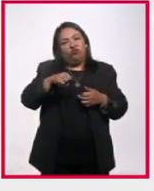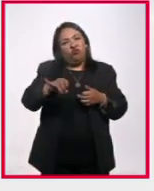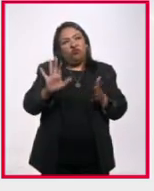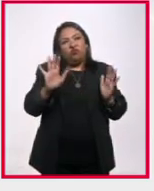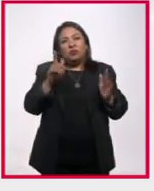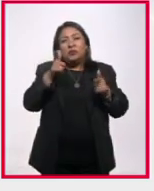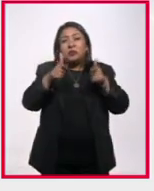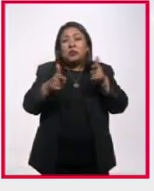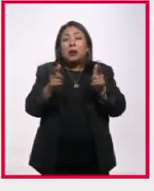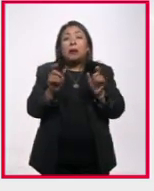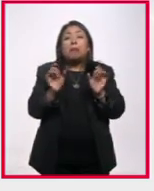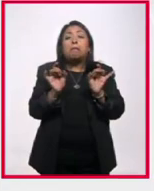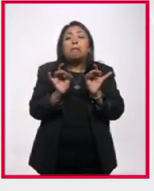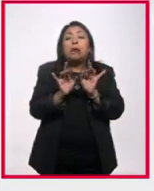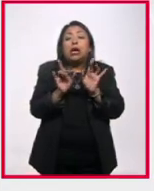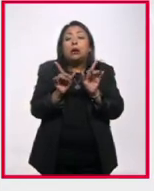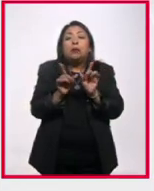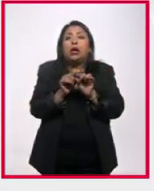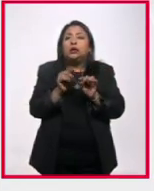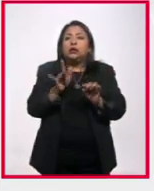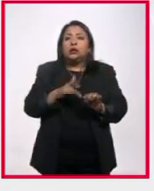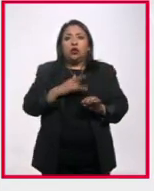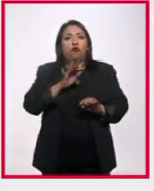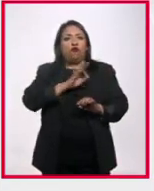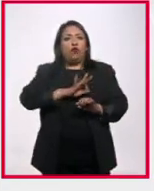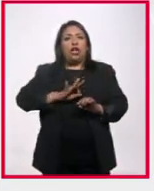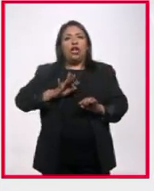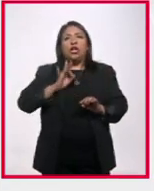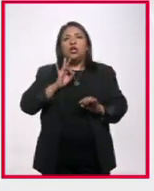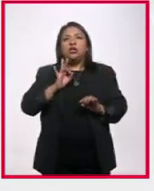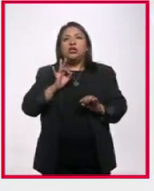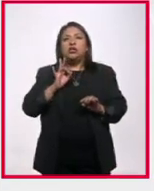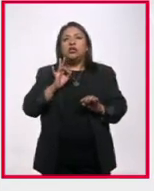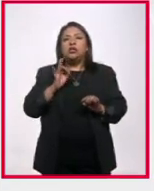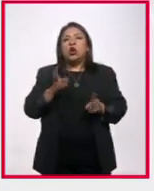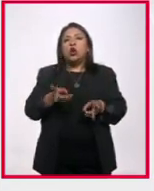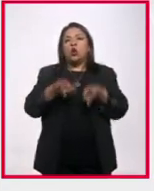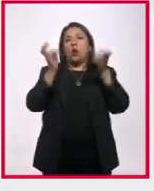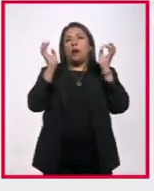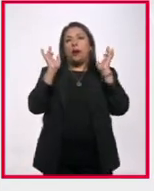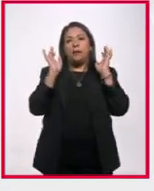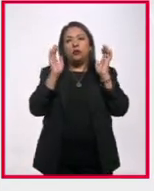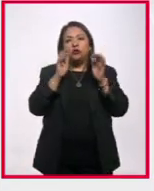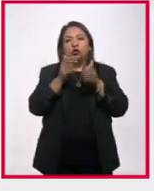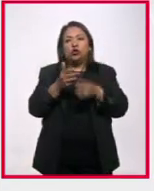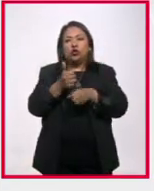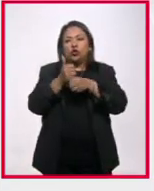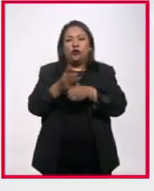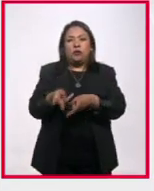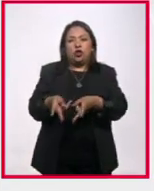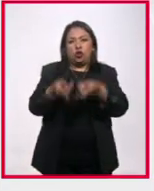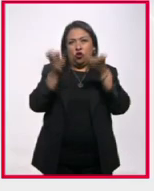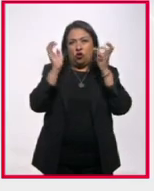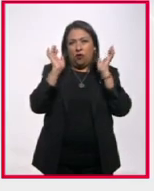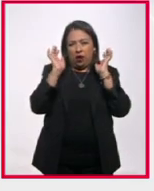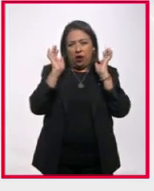Los pequeños momentos que tenemos de felicidad se los robamos al sufrimiento.